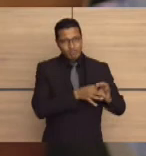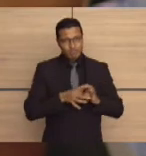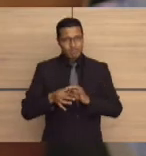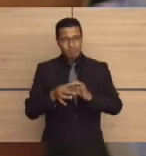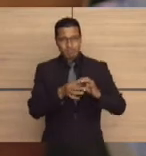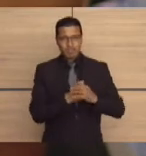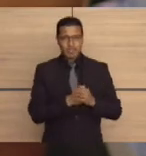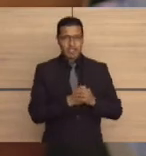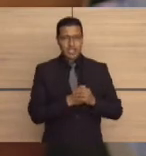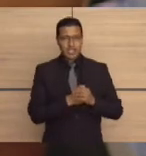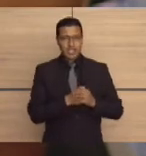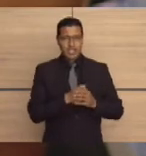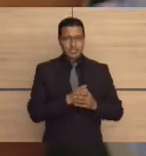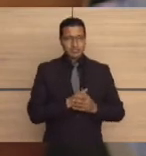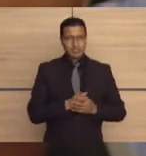región coherente.